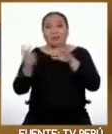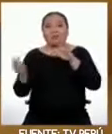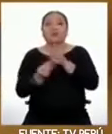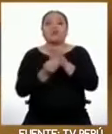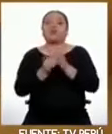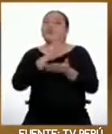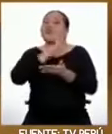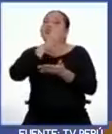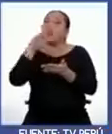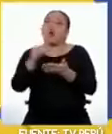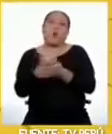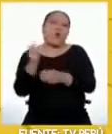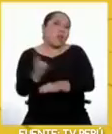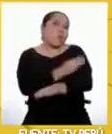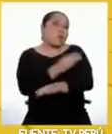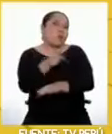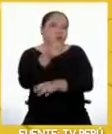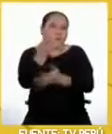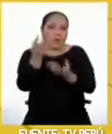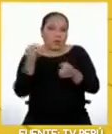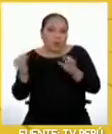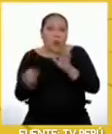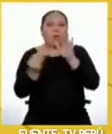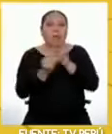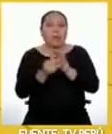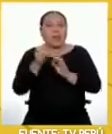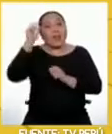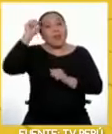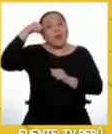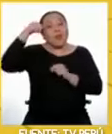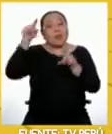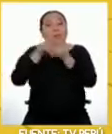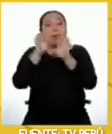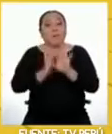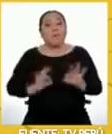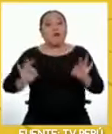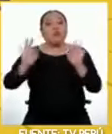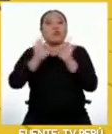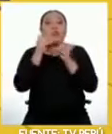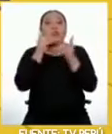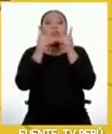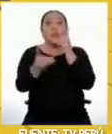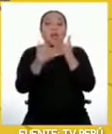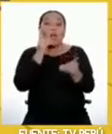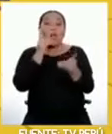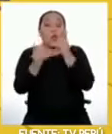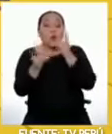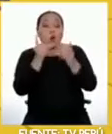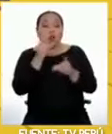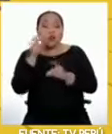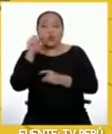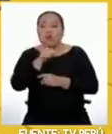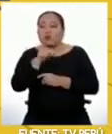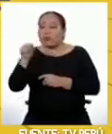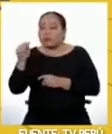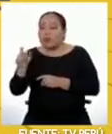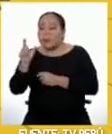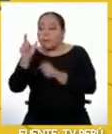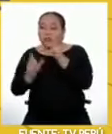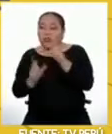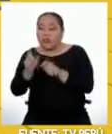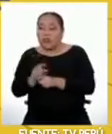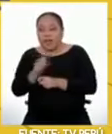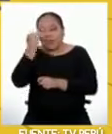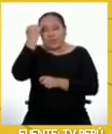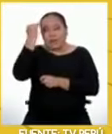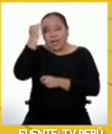la música que deseas incluir. Recuerda también lo importante que son los diálogos y cómo estos expresan lo que